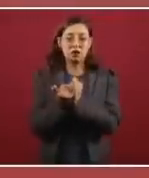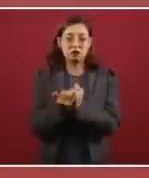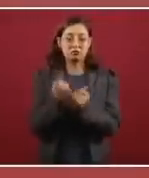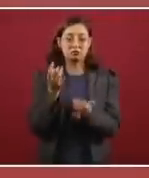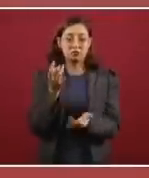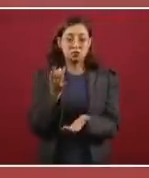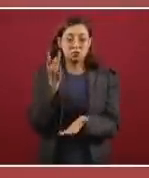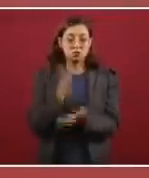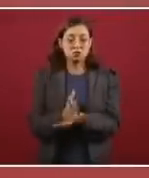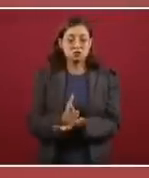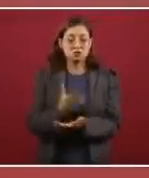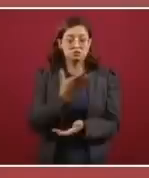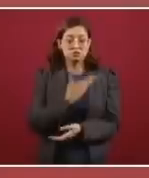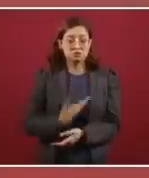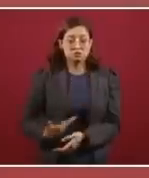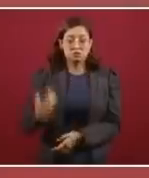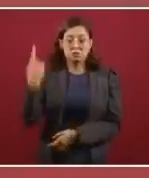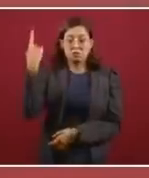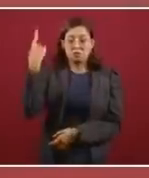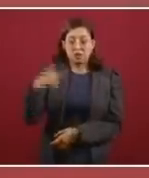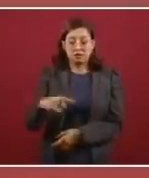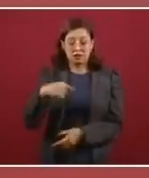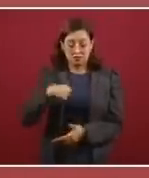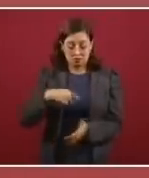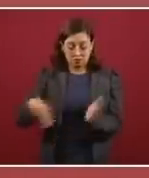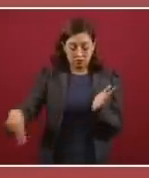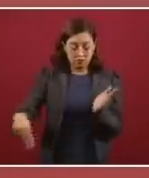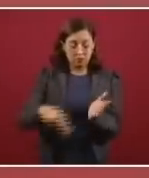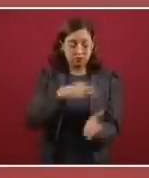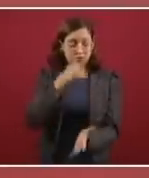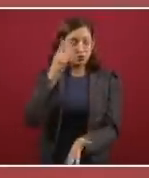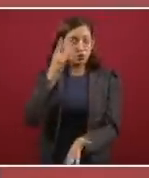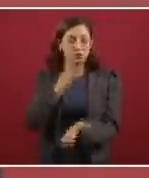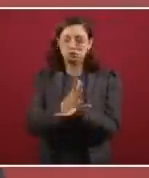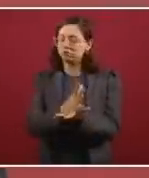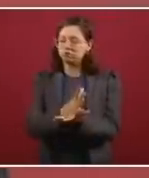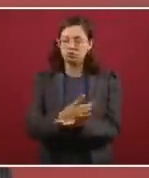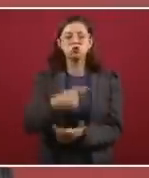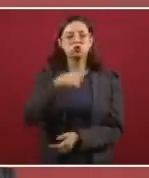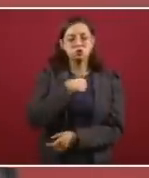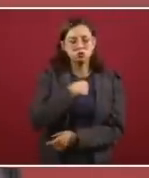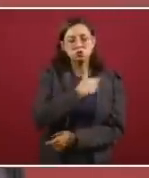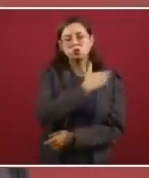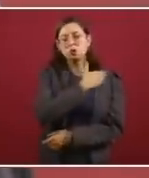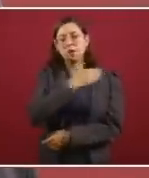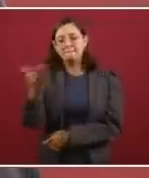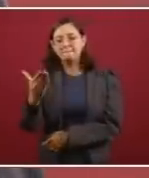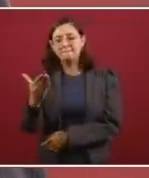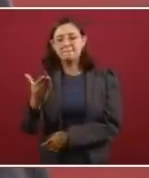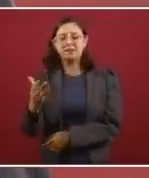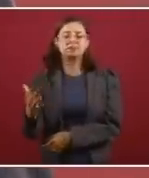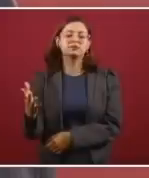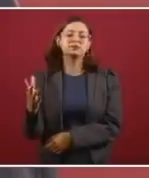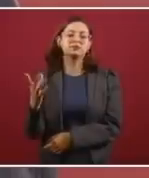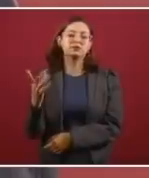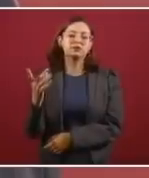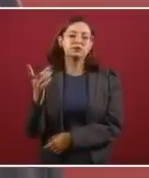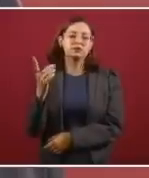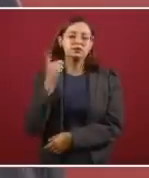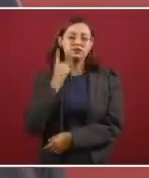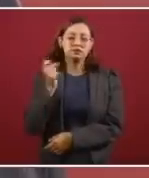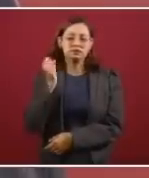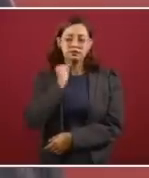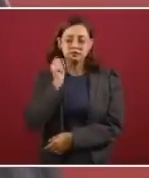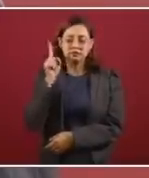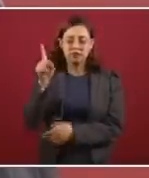decreto que firmé. Estoy pidiendo reformar el artículo